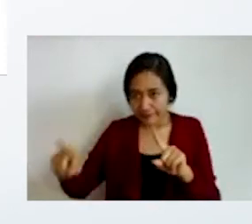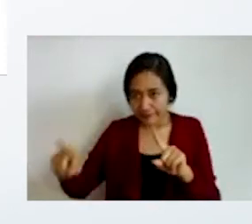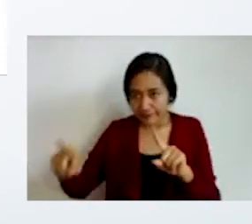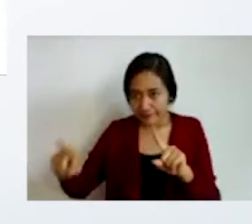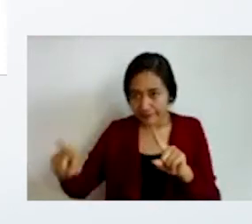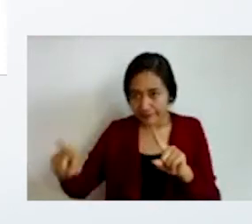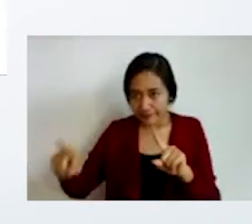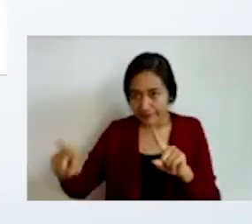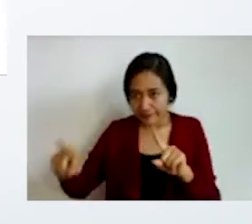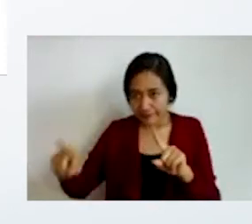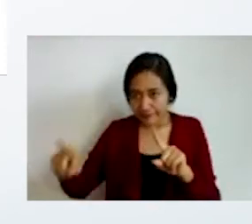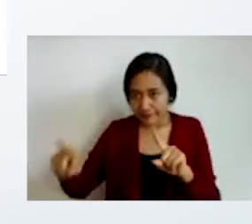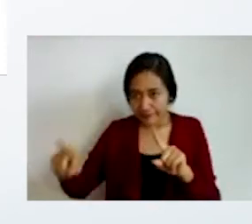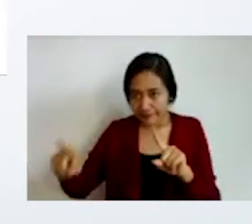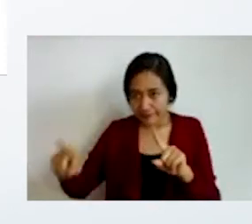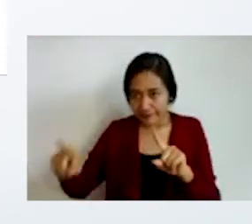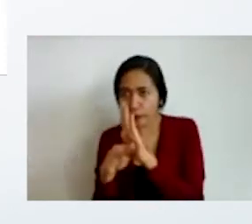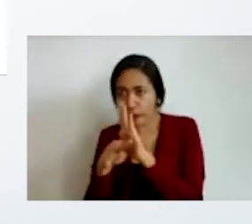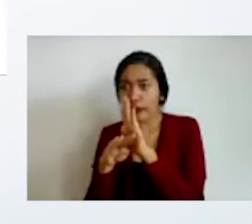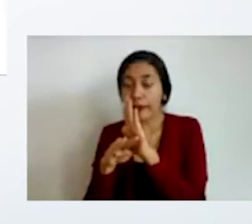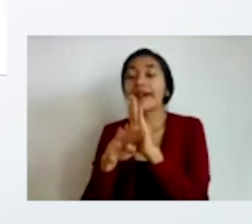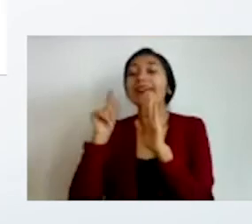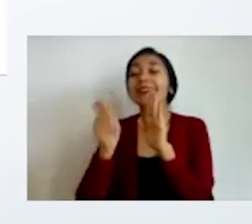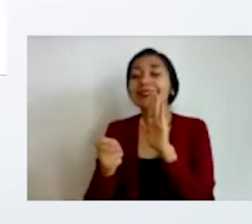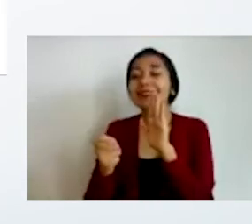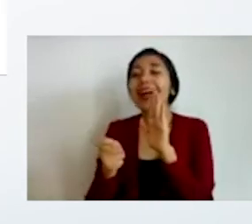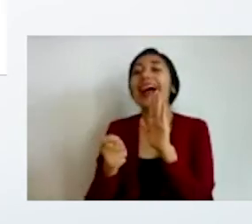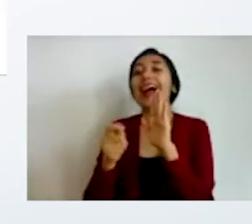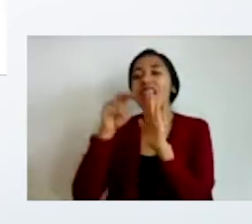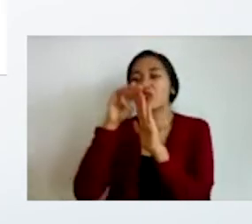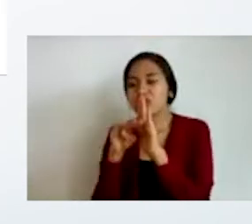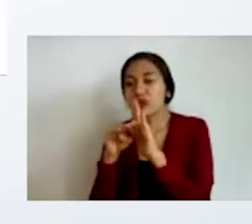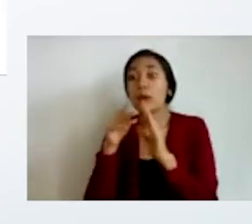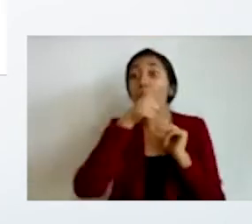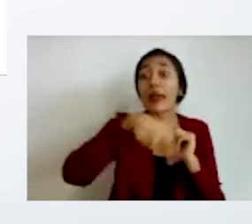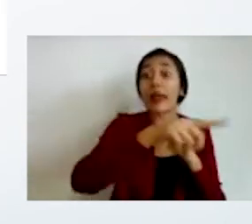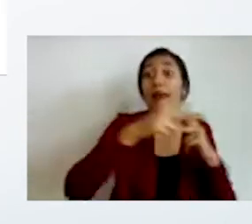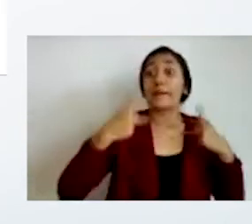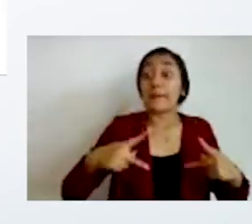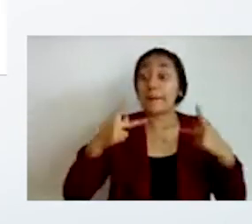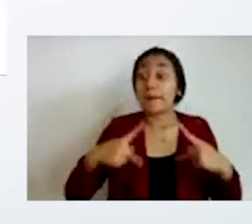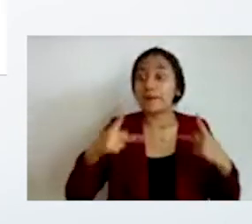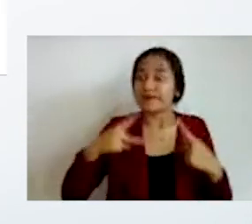bajar considerablemente la cantidad de personas que requerían atención